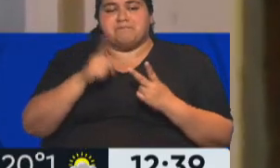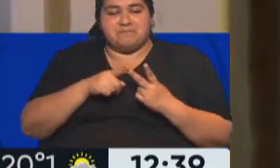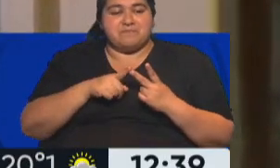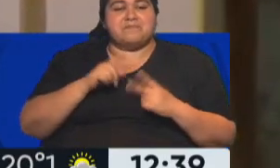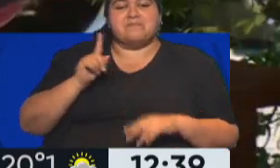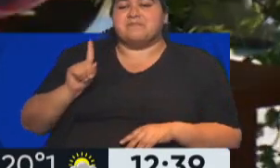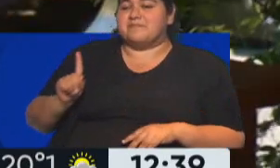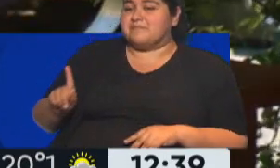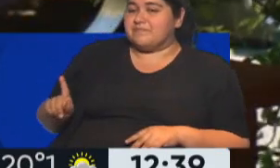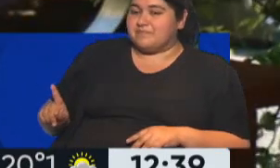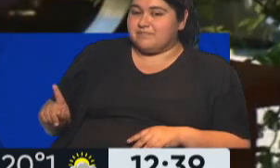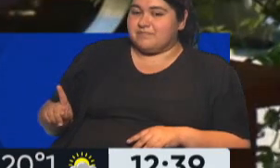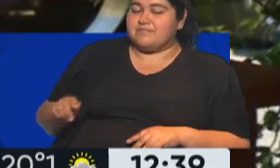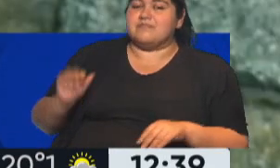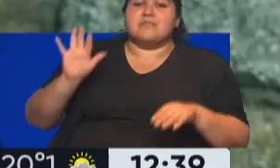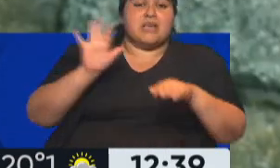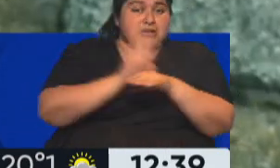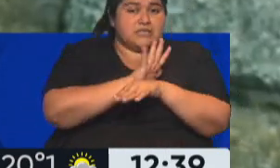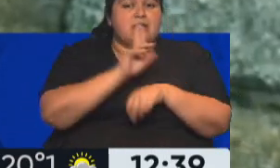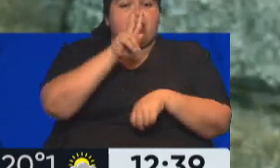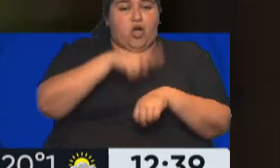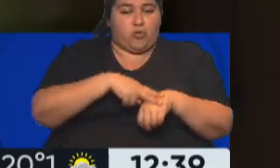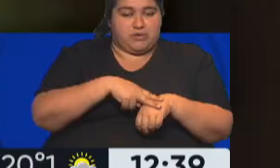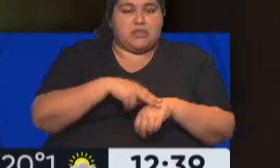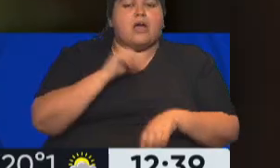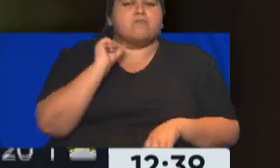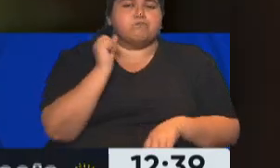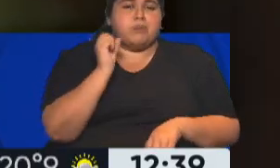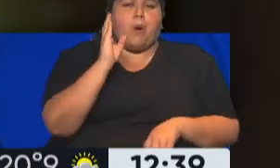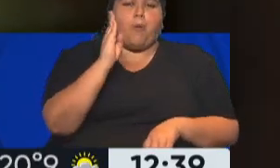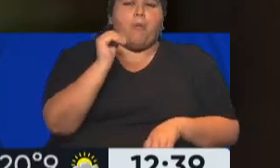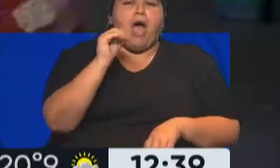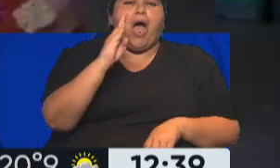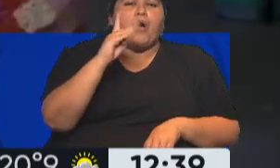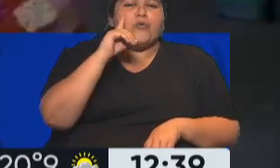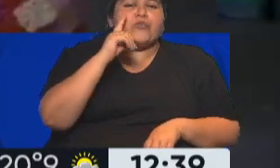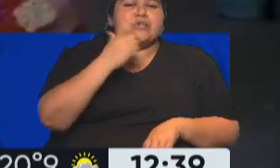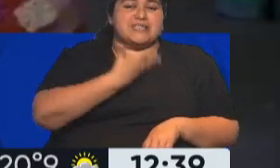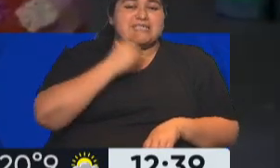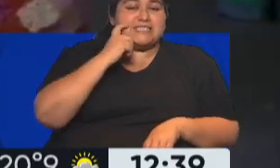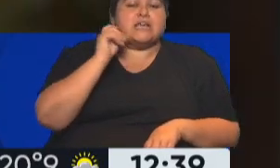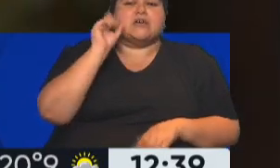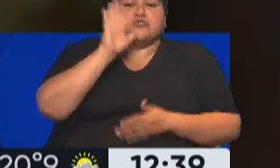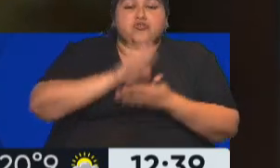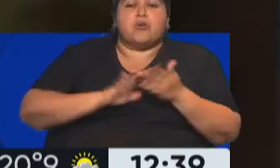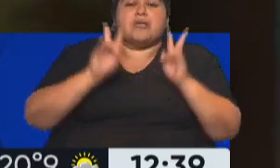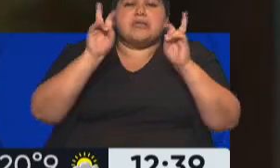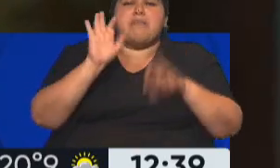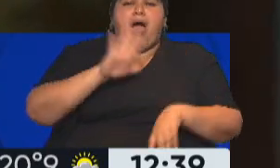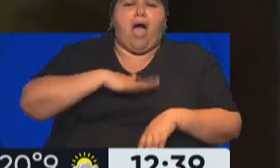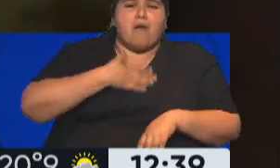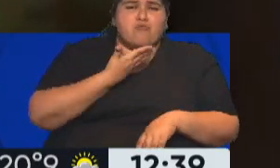Naranja, que es otro de los filmes que recomendamos. Pasó por Bafis y viene a contar sobre el poliamor. Sí. Poliamor